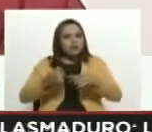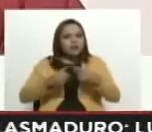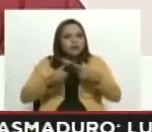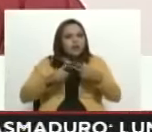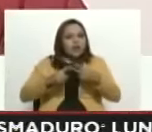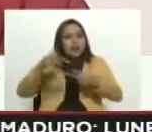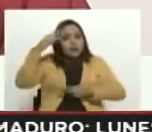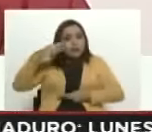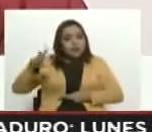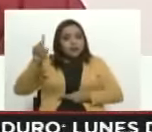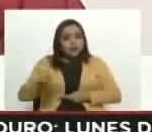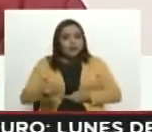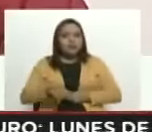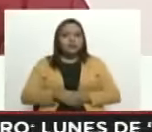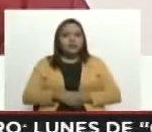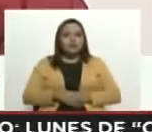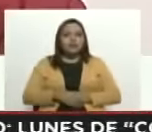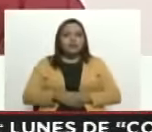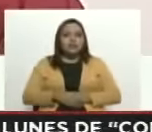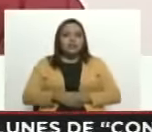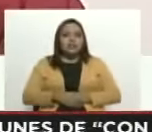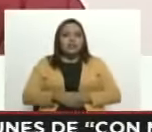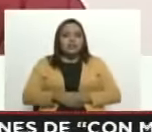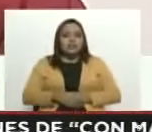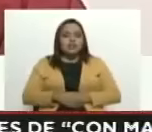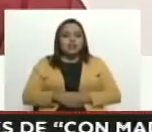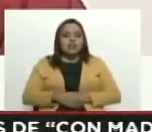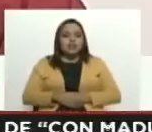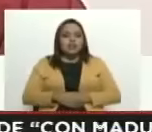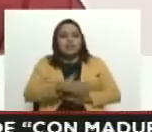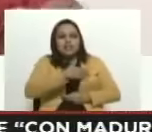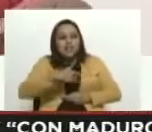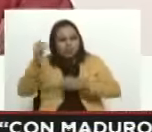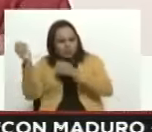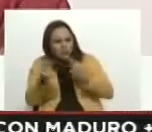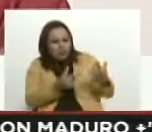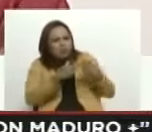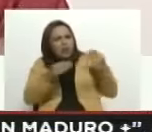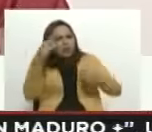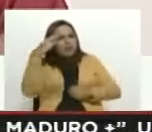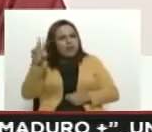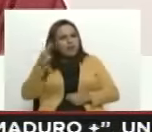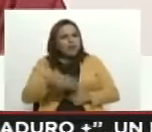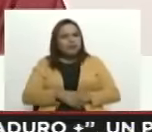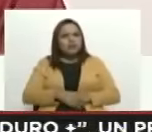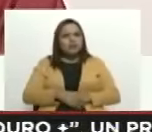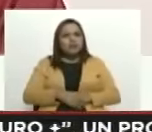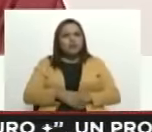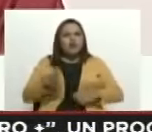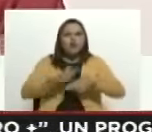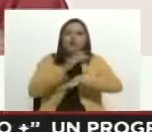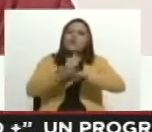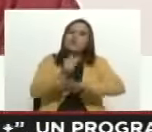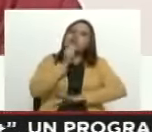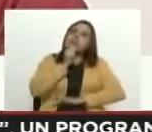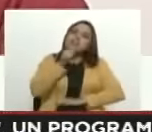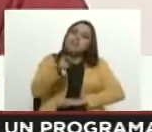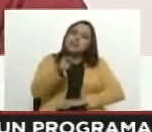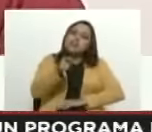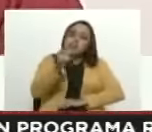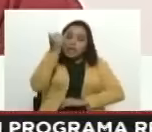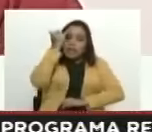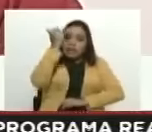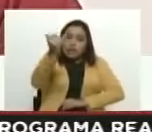paso. Entonces quieren devolverle todo a México. Ahora, el culpable y la razón de eso tiene su origen